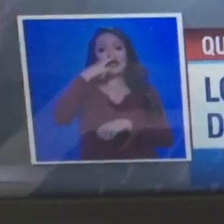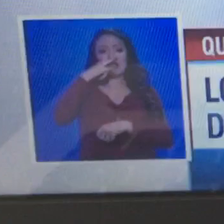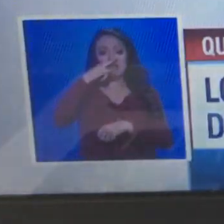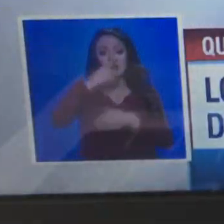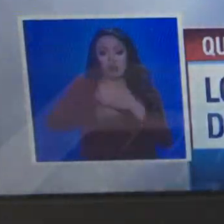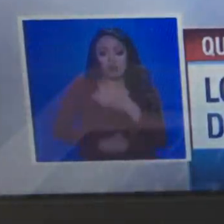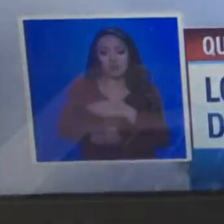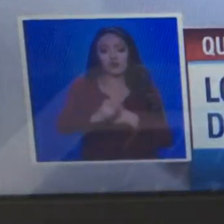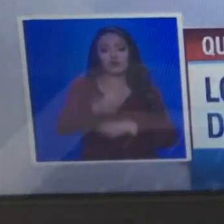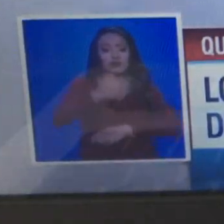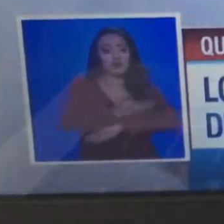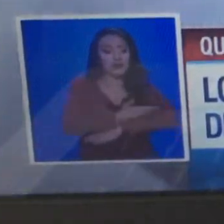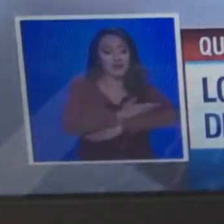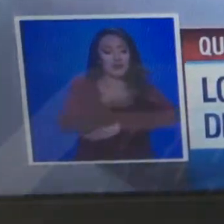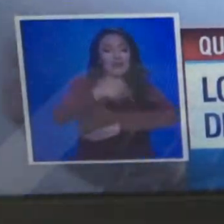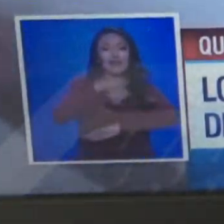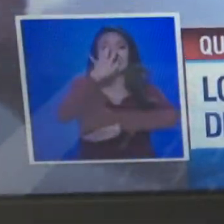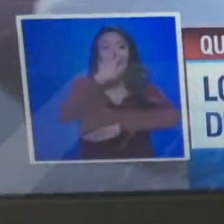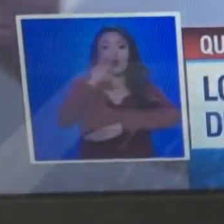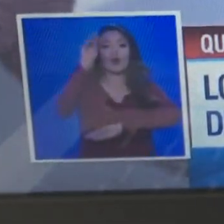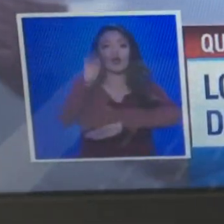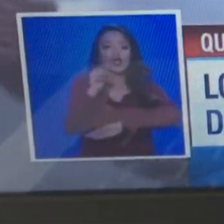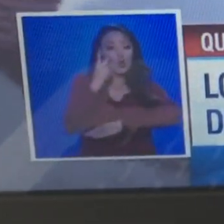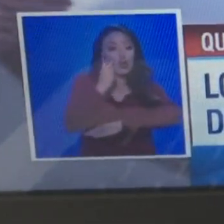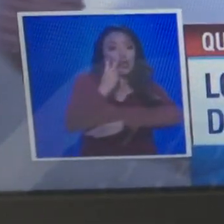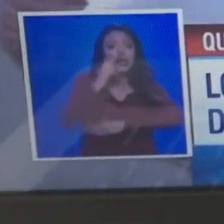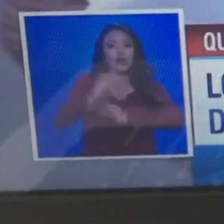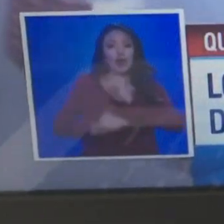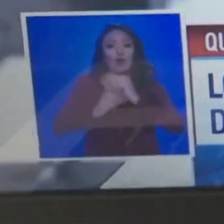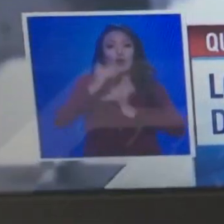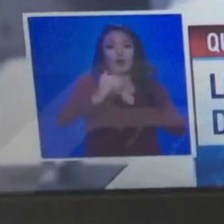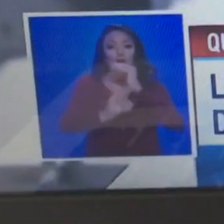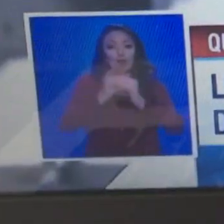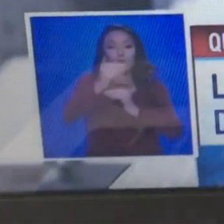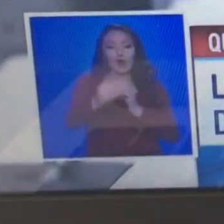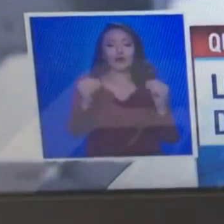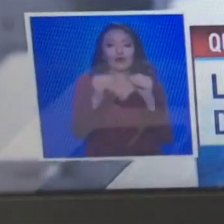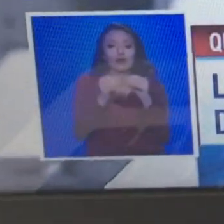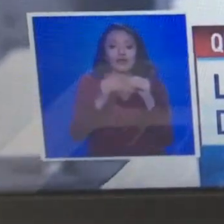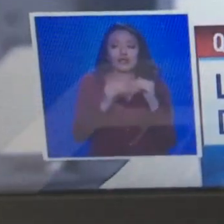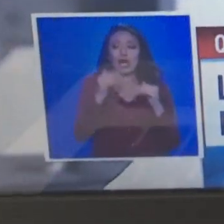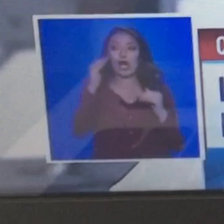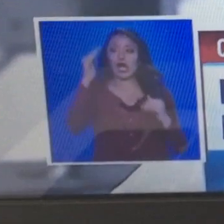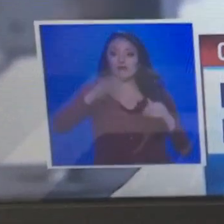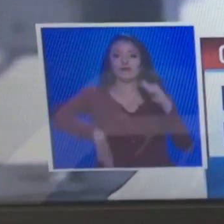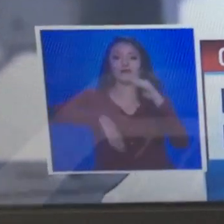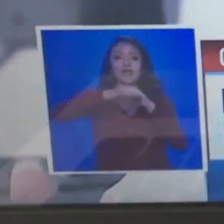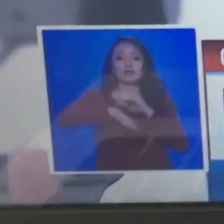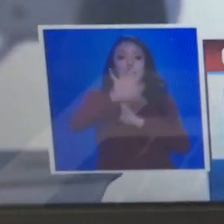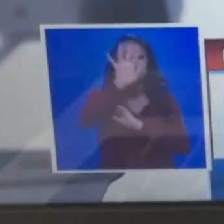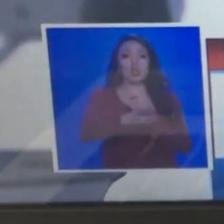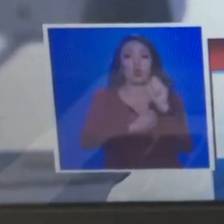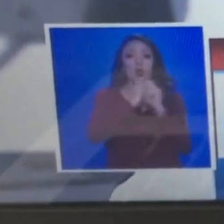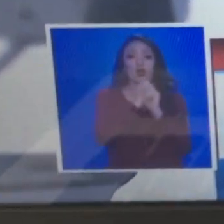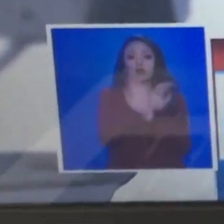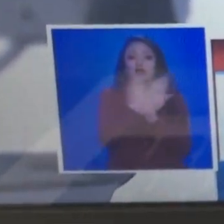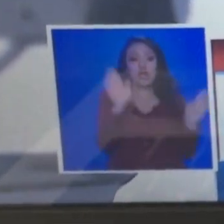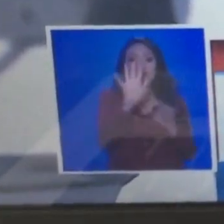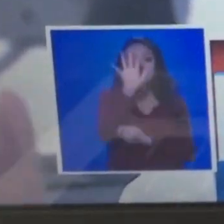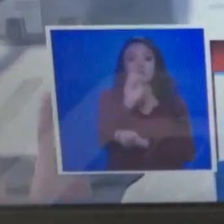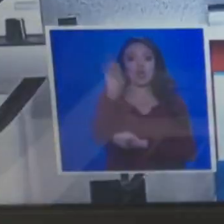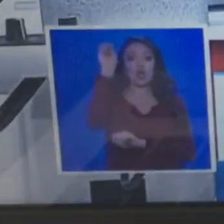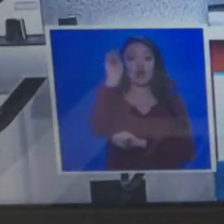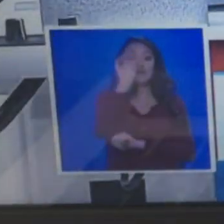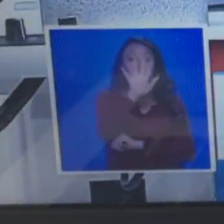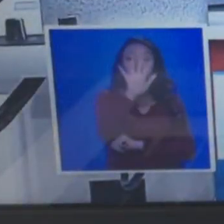este porcentaje vaya aumentando dentro de los rangos establecidos para un niño hasta los 5 años, cuando ya ha alcanzado el